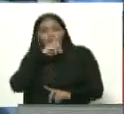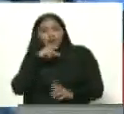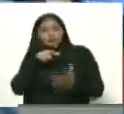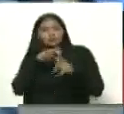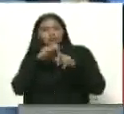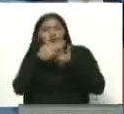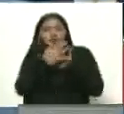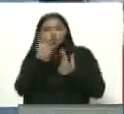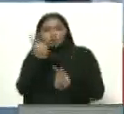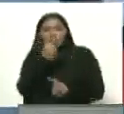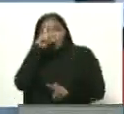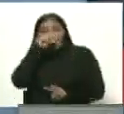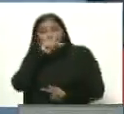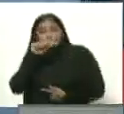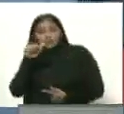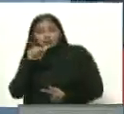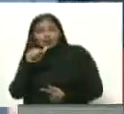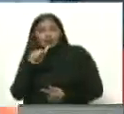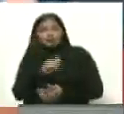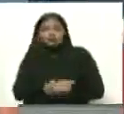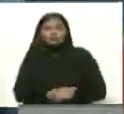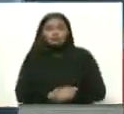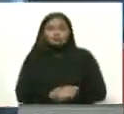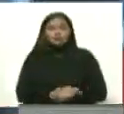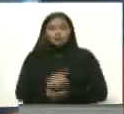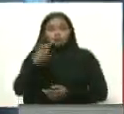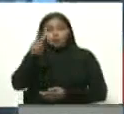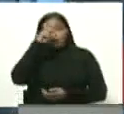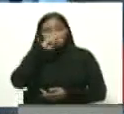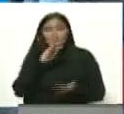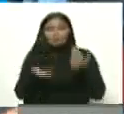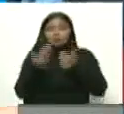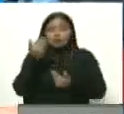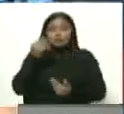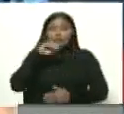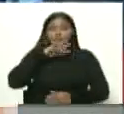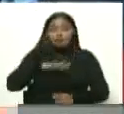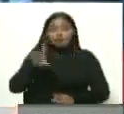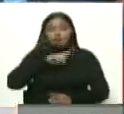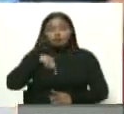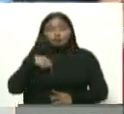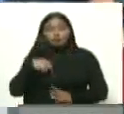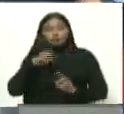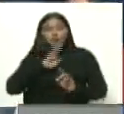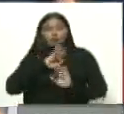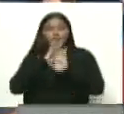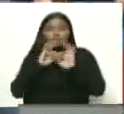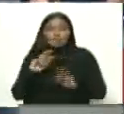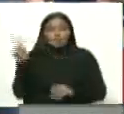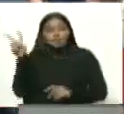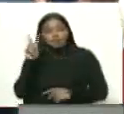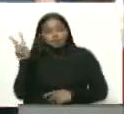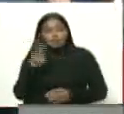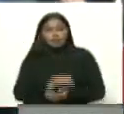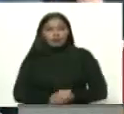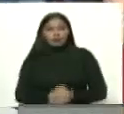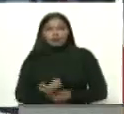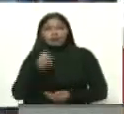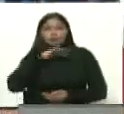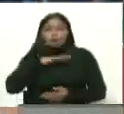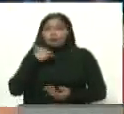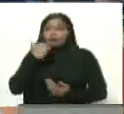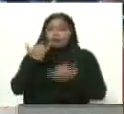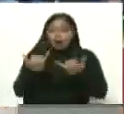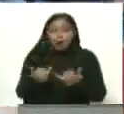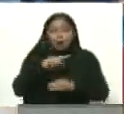dos aniversarios, digamos, importantes para la historia contemporánea de Venezuela, historia reciente.